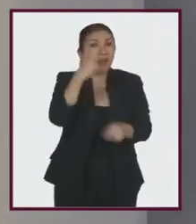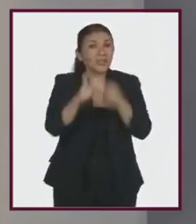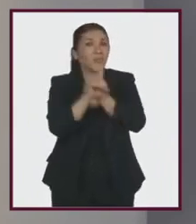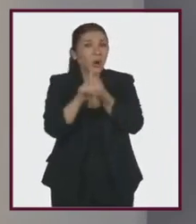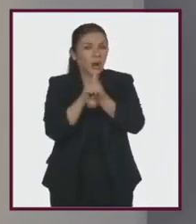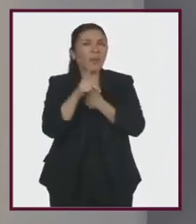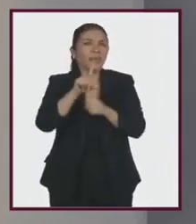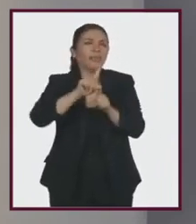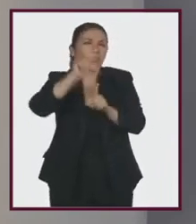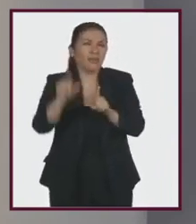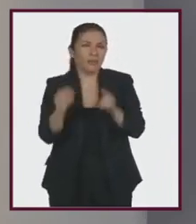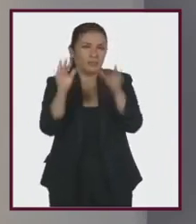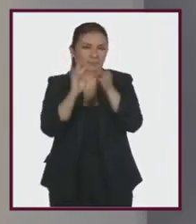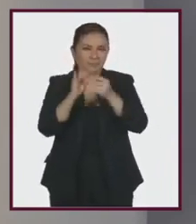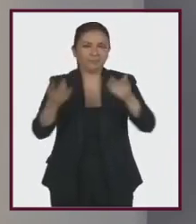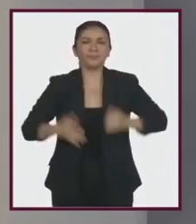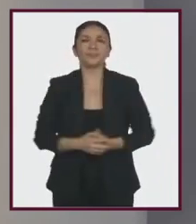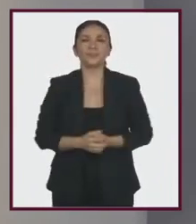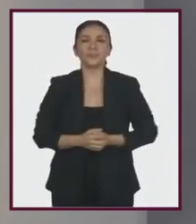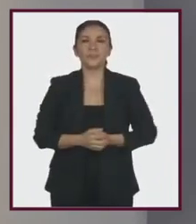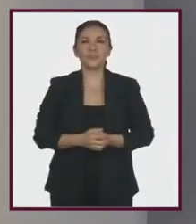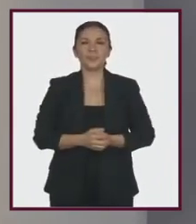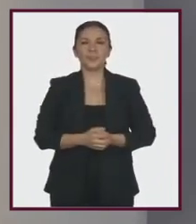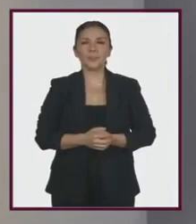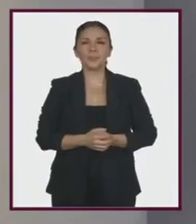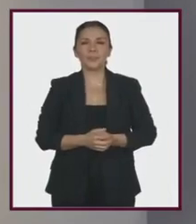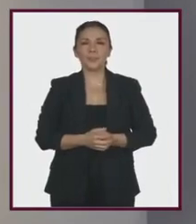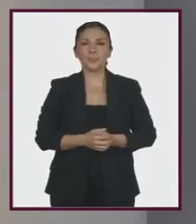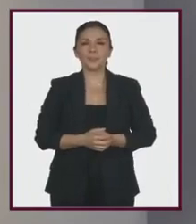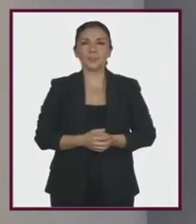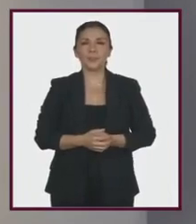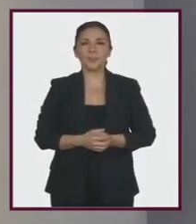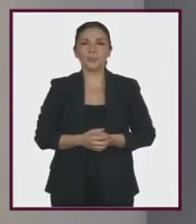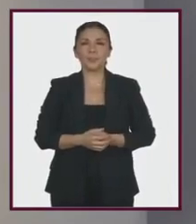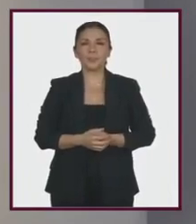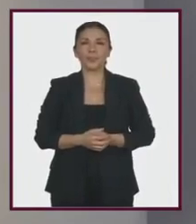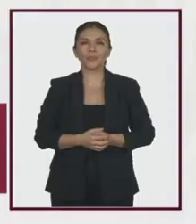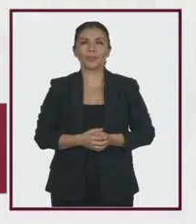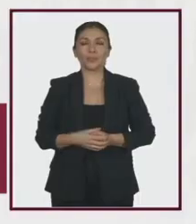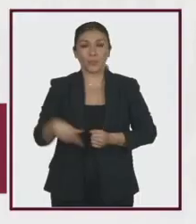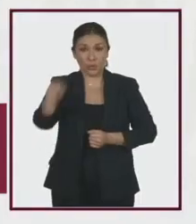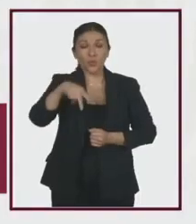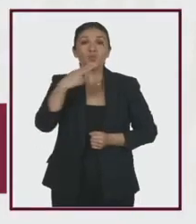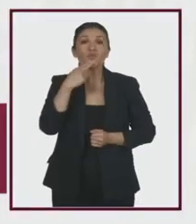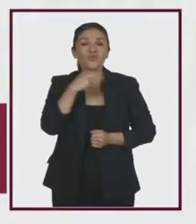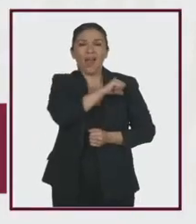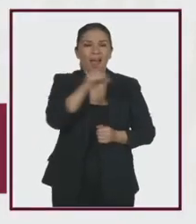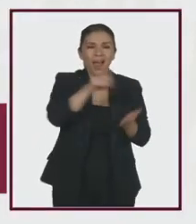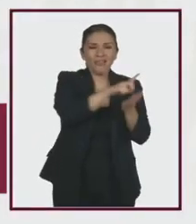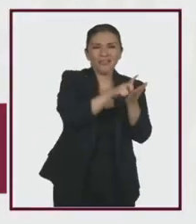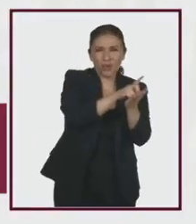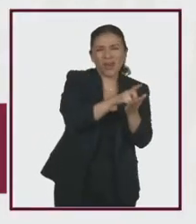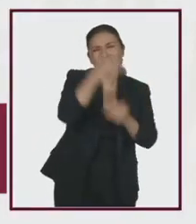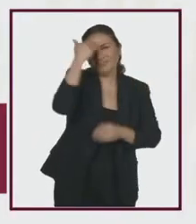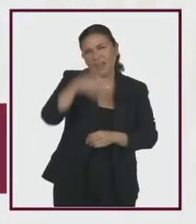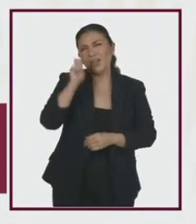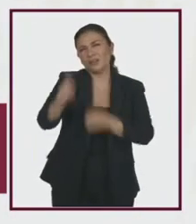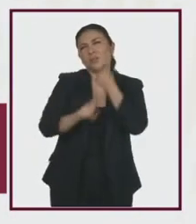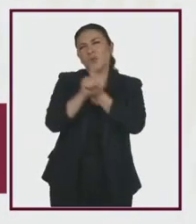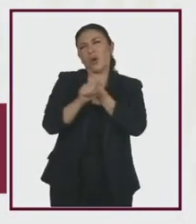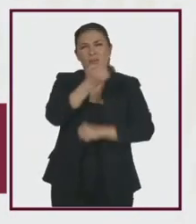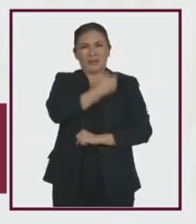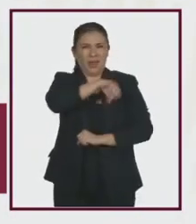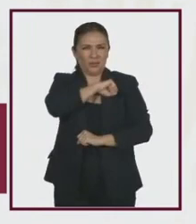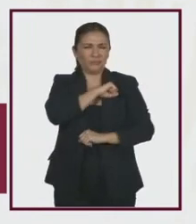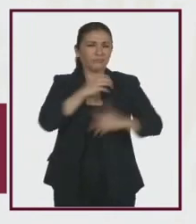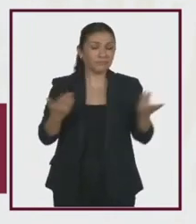a ver más adelante. Me pasa a la siguiente, por favor. Entonces, el uso de las sustancias sabemos que es un problema de salud pública,